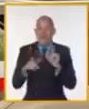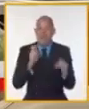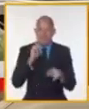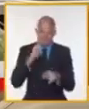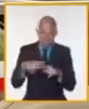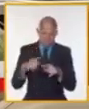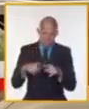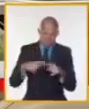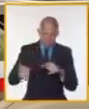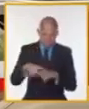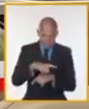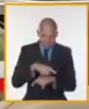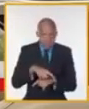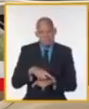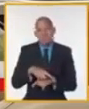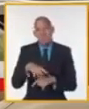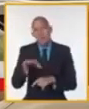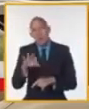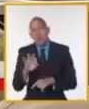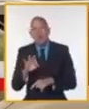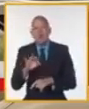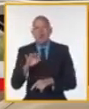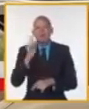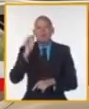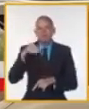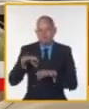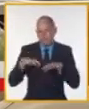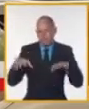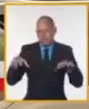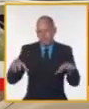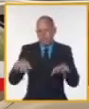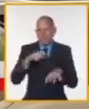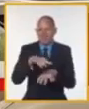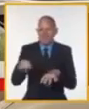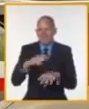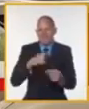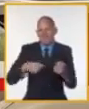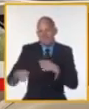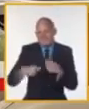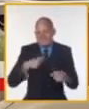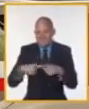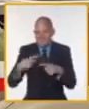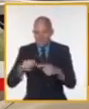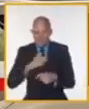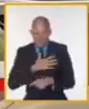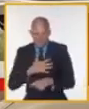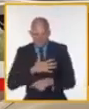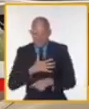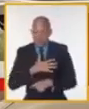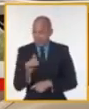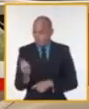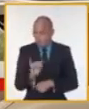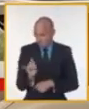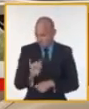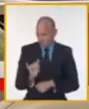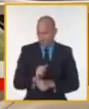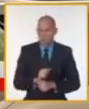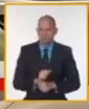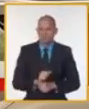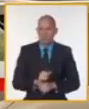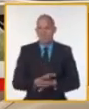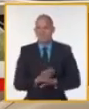cuenta propia hay una administración estatal detrás. ¿Qué hemos constatado? No hay autorizaciones